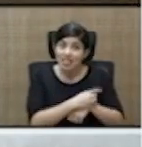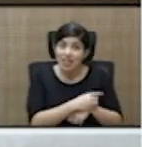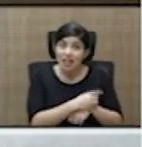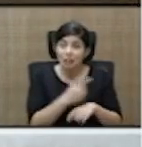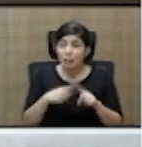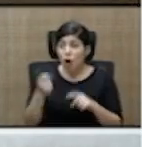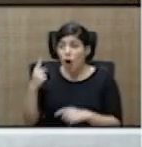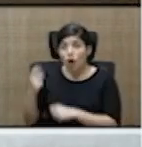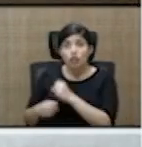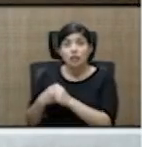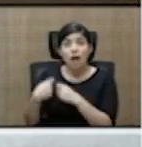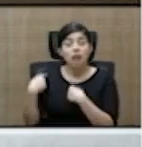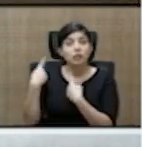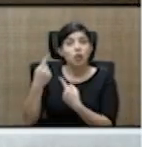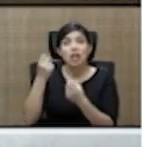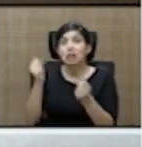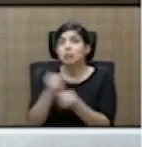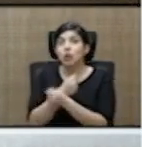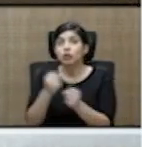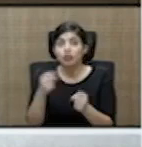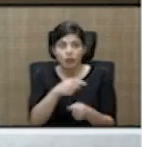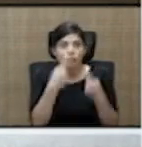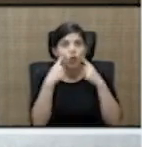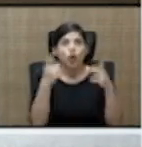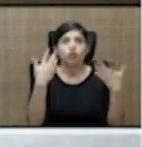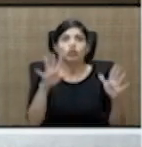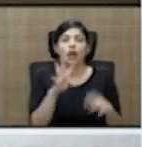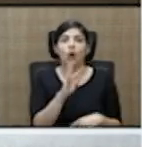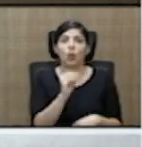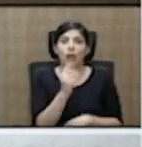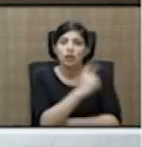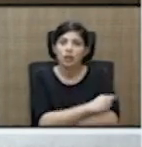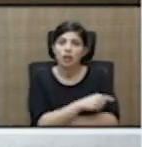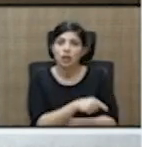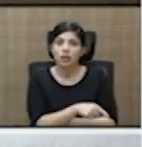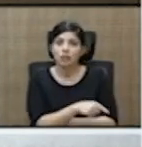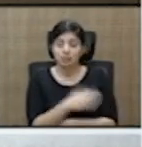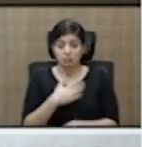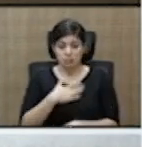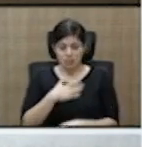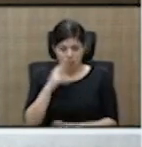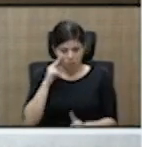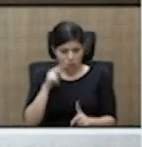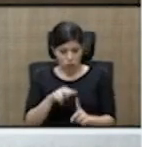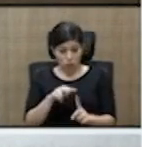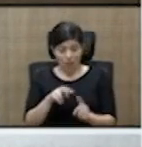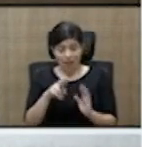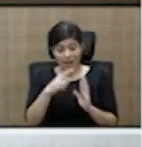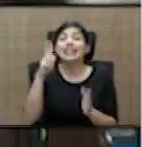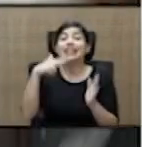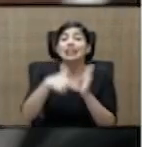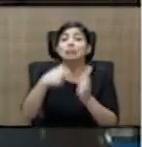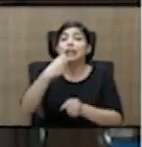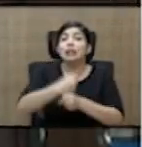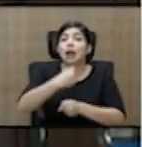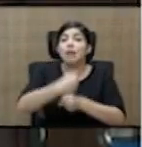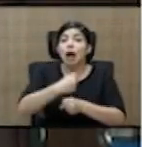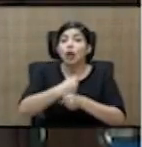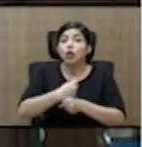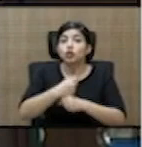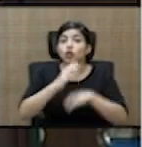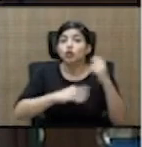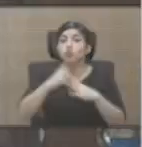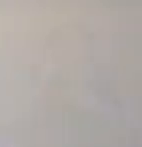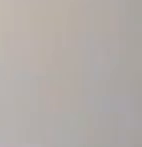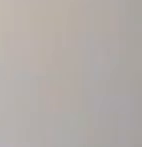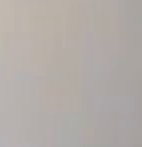prioridades. Pero yo quiero decir lo siguiente, donde sí creo que hubo de alguna manera algunos mensajes para diluir